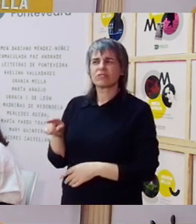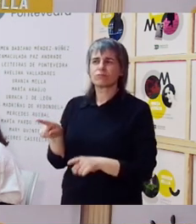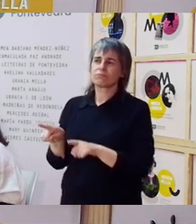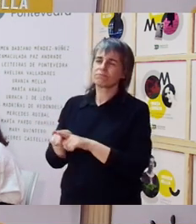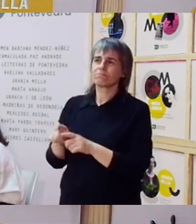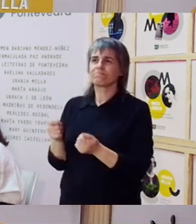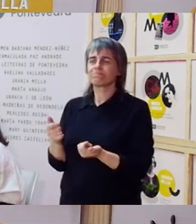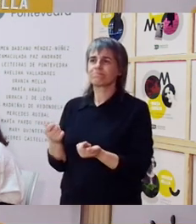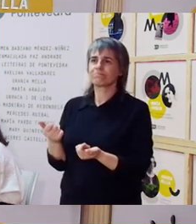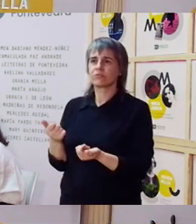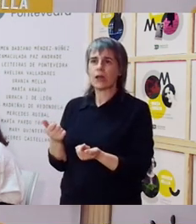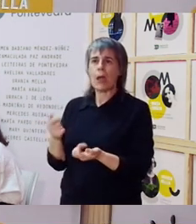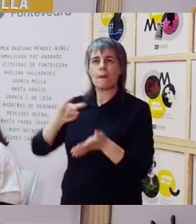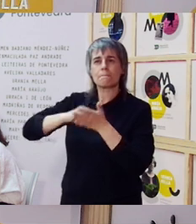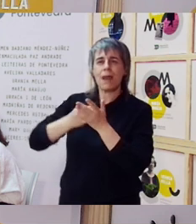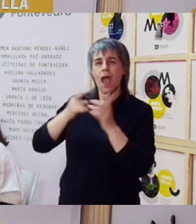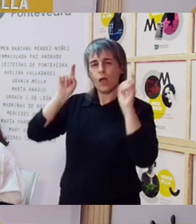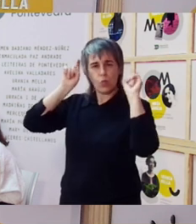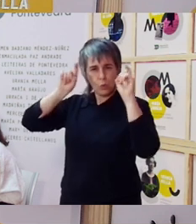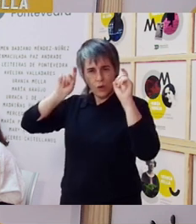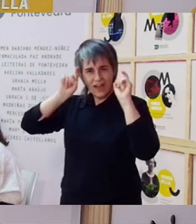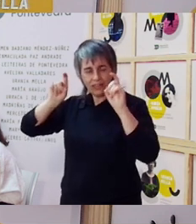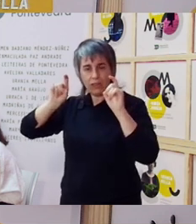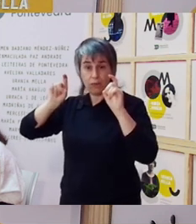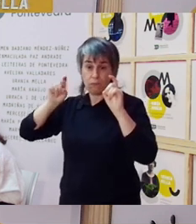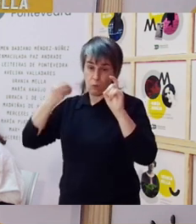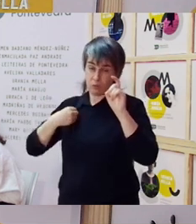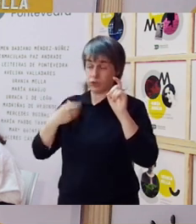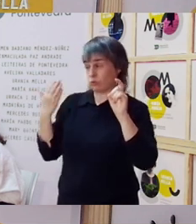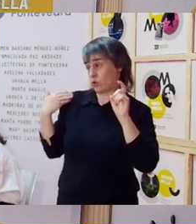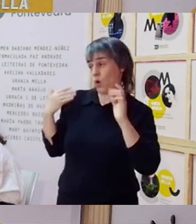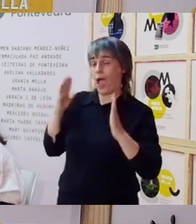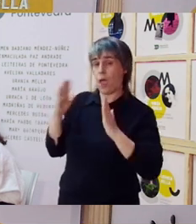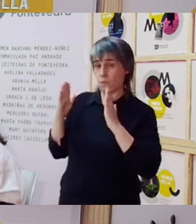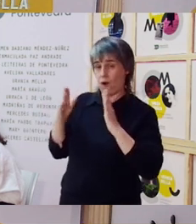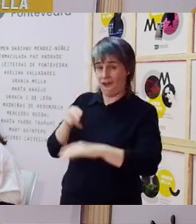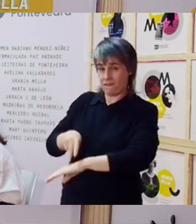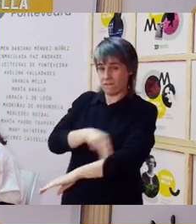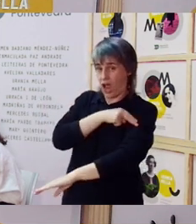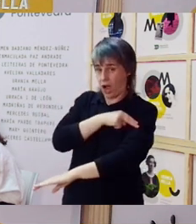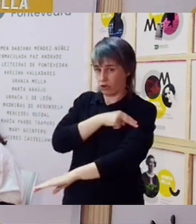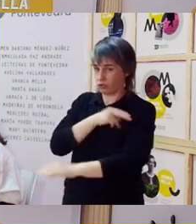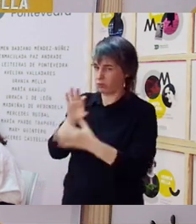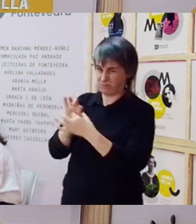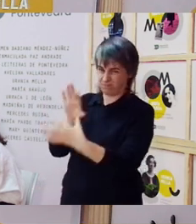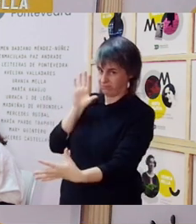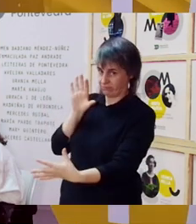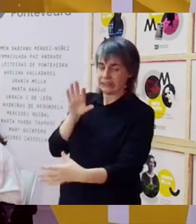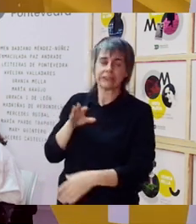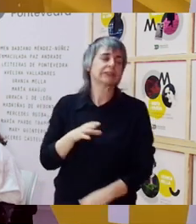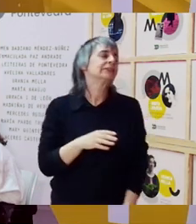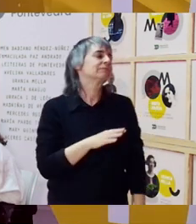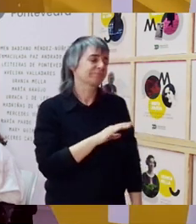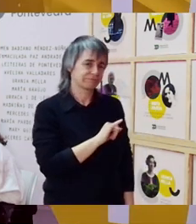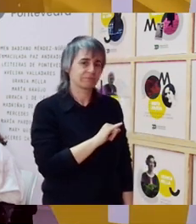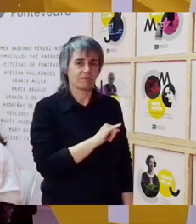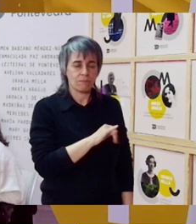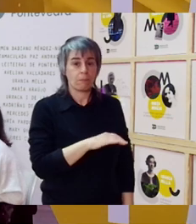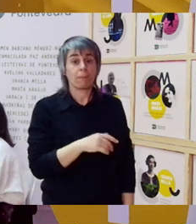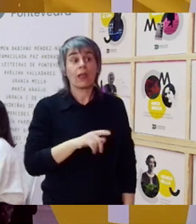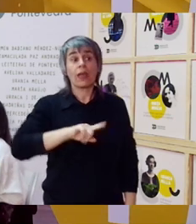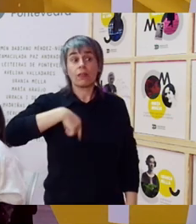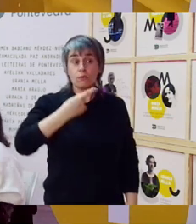plans educativos que había en plena época franquista. Non, despois no